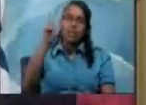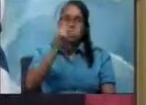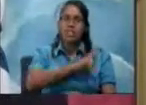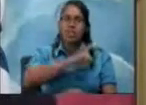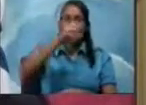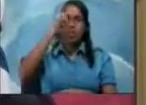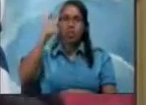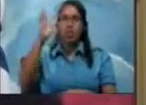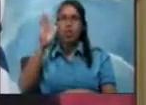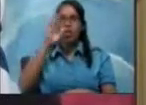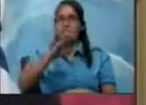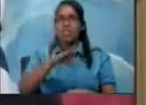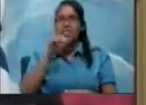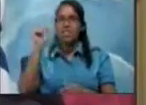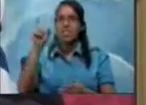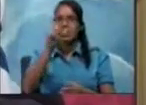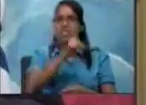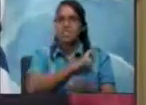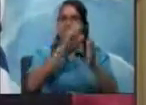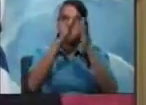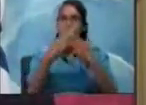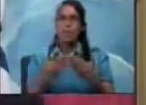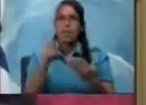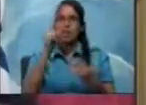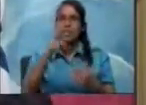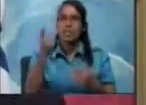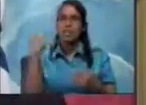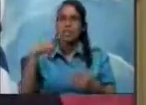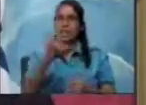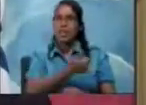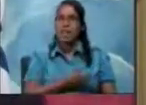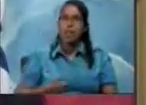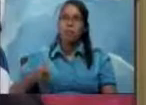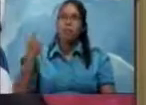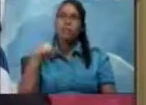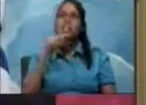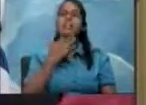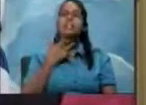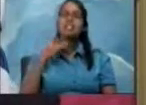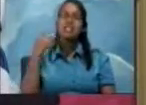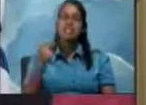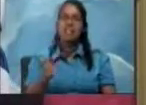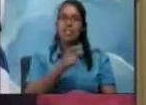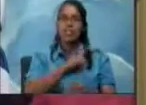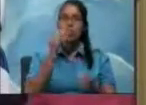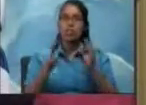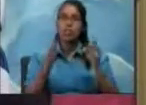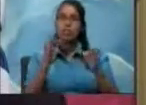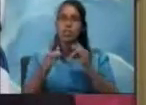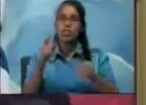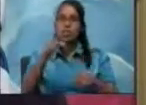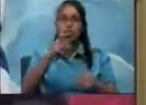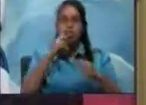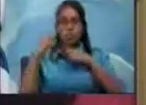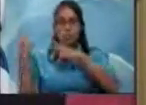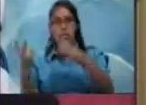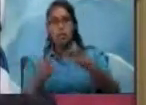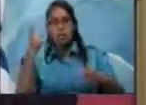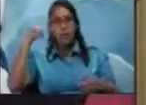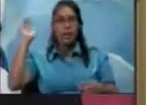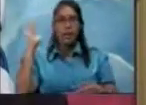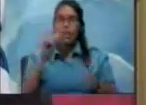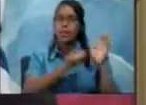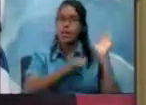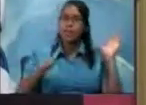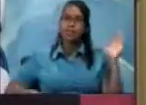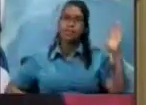Dios estás necesitado de la palabra tienes hambre tienes sed de Justicia Yo te invito para que vengas al señor y él